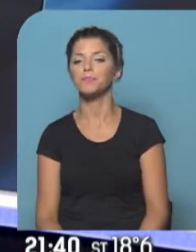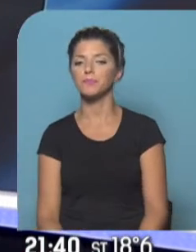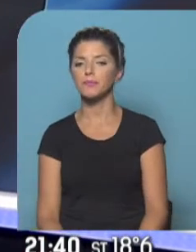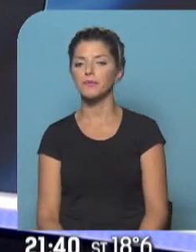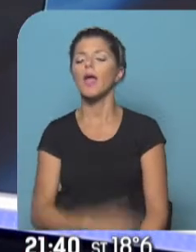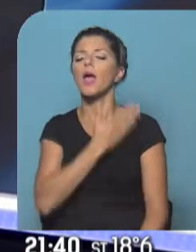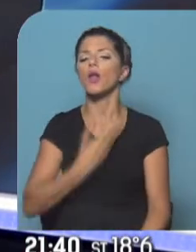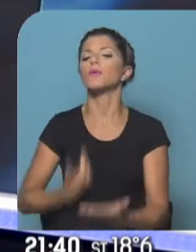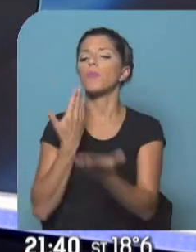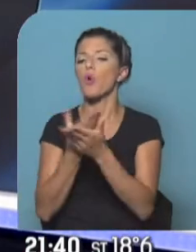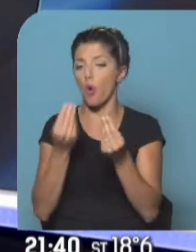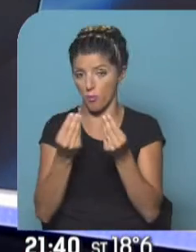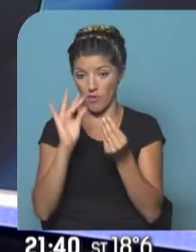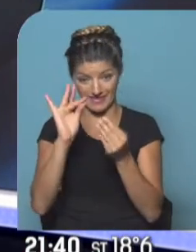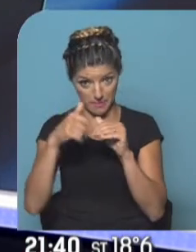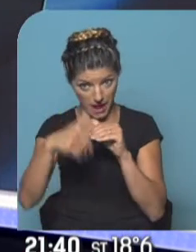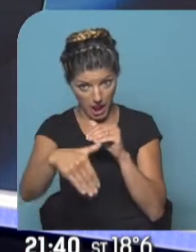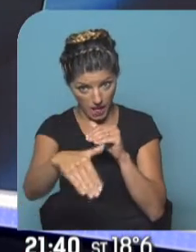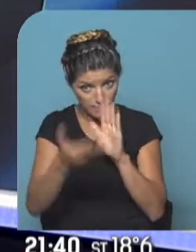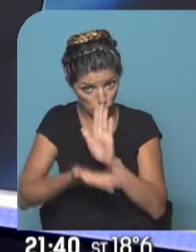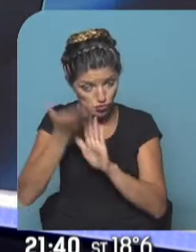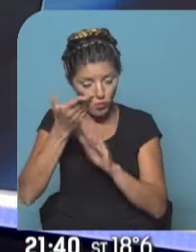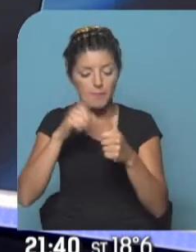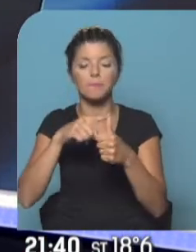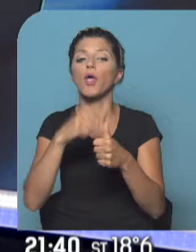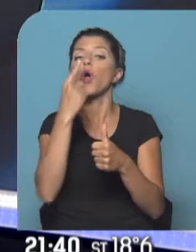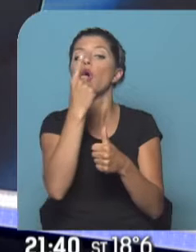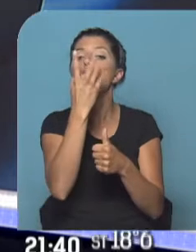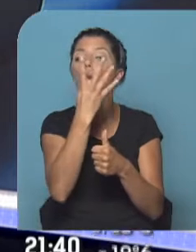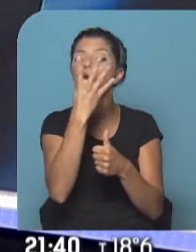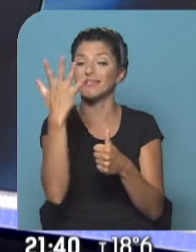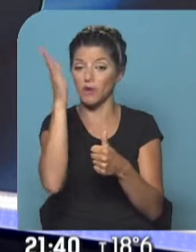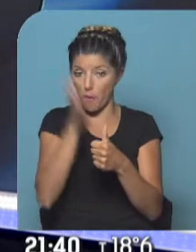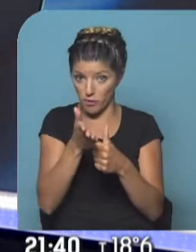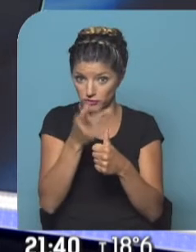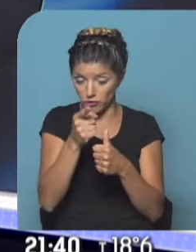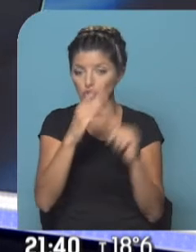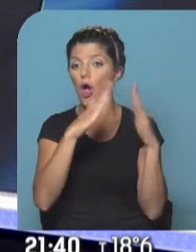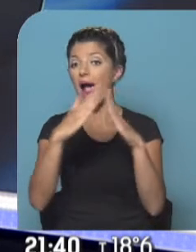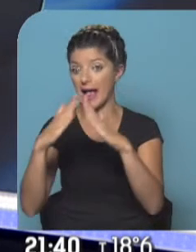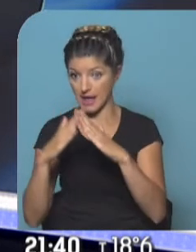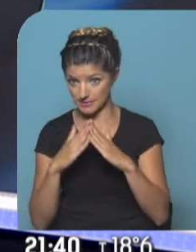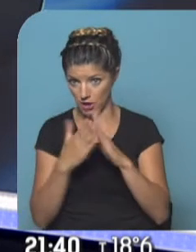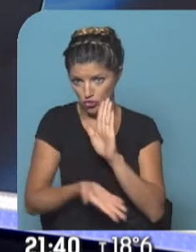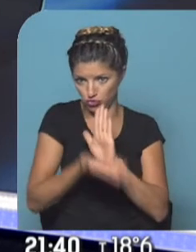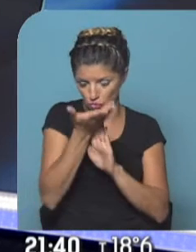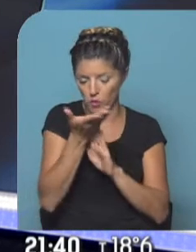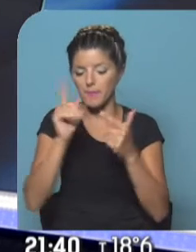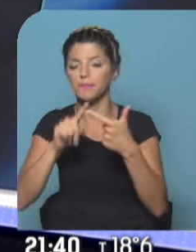los aumentos que, repito, se aplican desde diciembre? El 45% de aumento para usuarios residenciales y